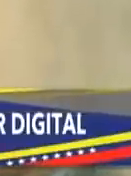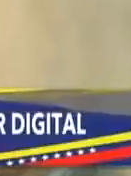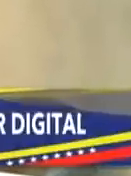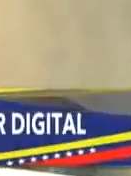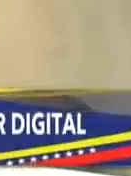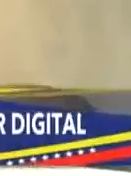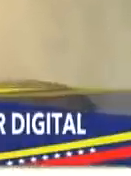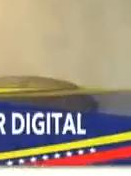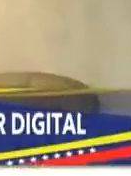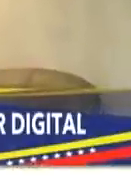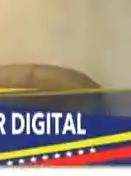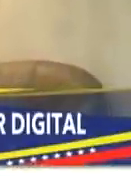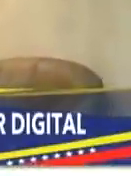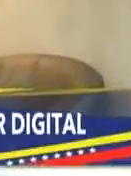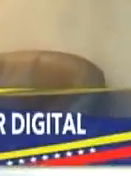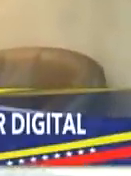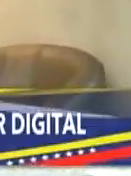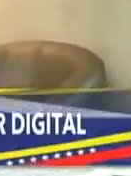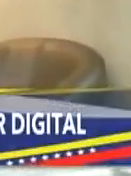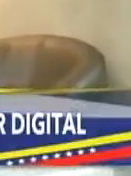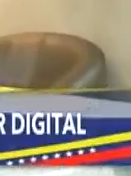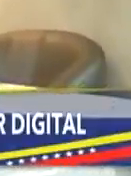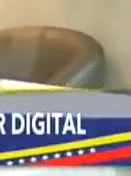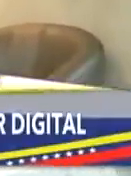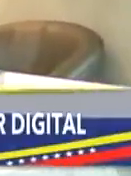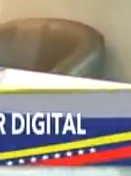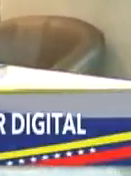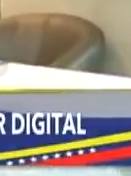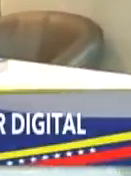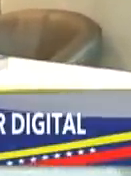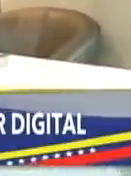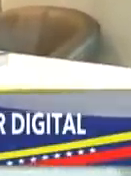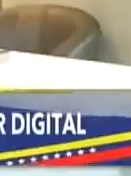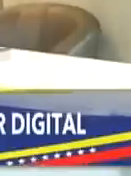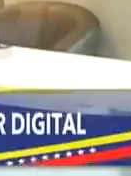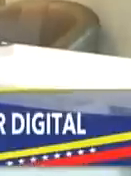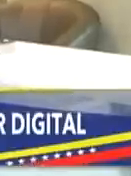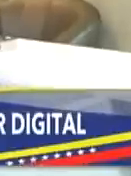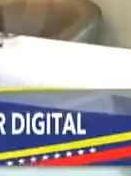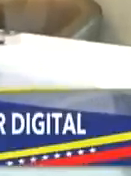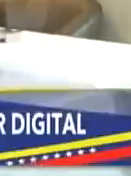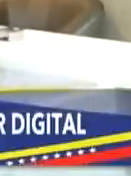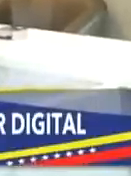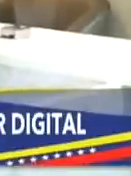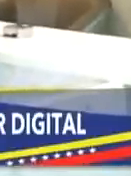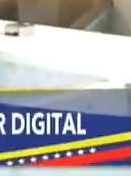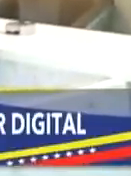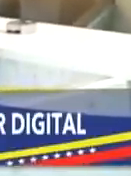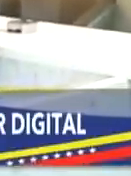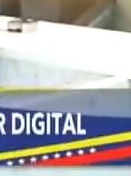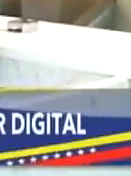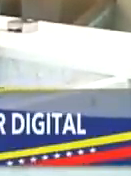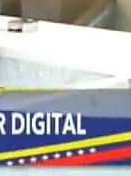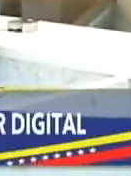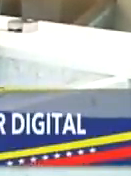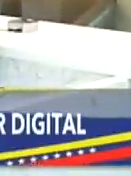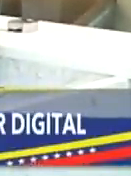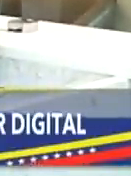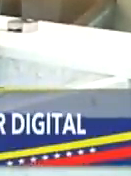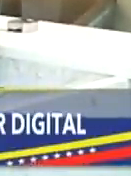darles. El emprendedor, mi presidente, está aquí, el señor Jean González, que nos va a contar su